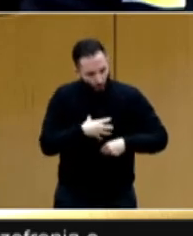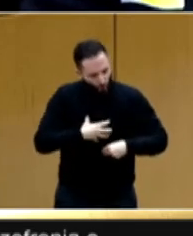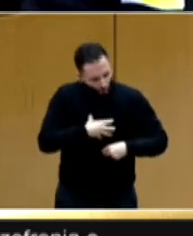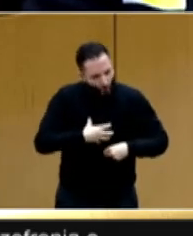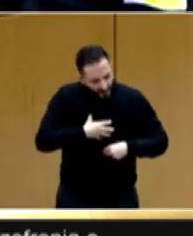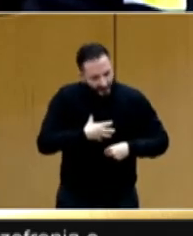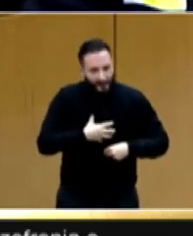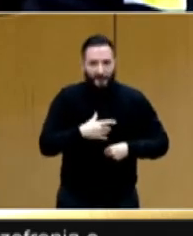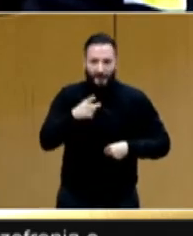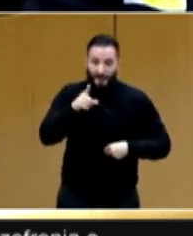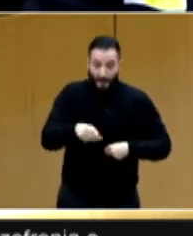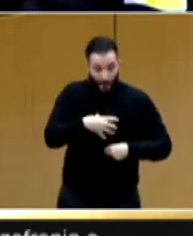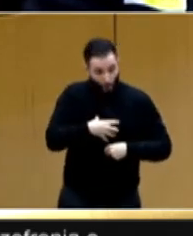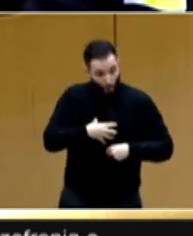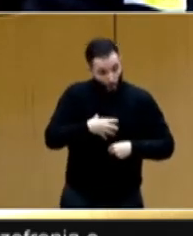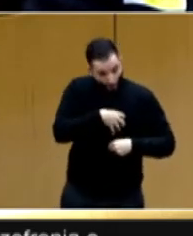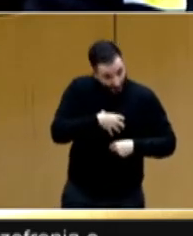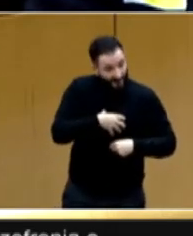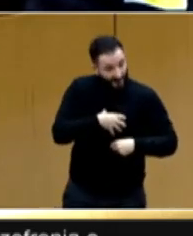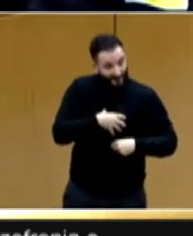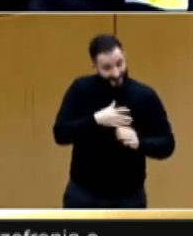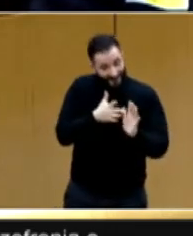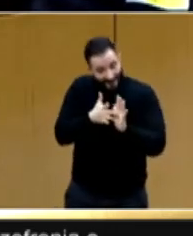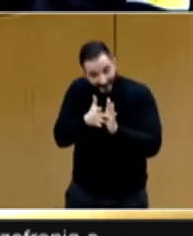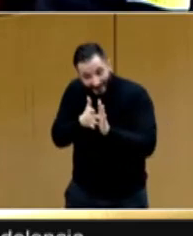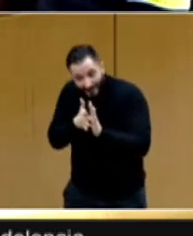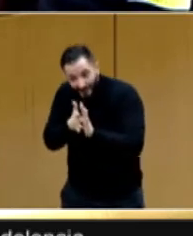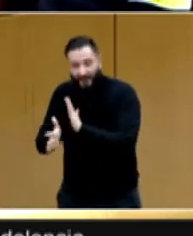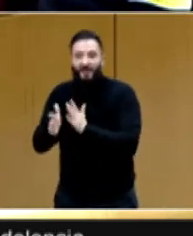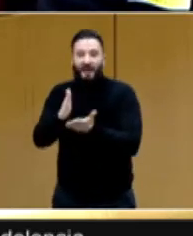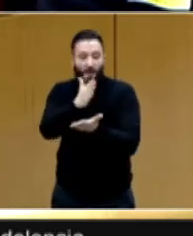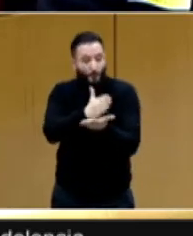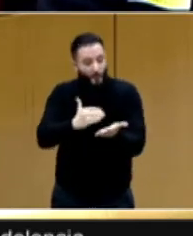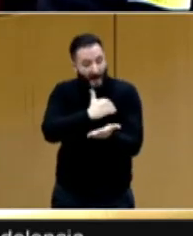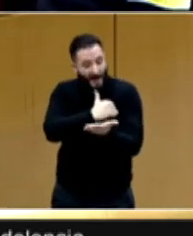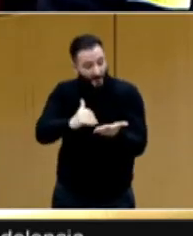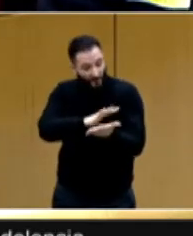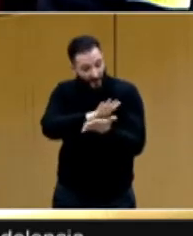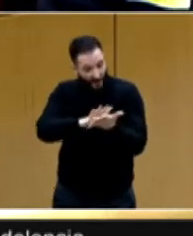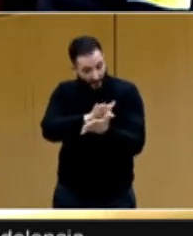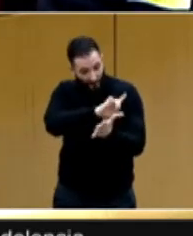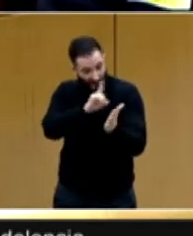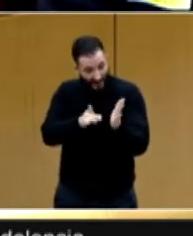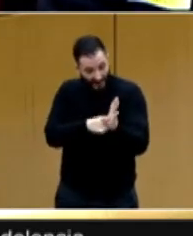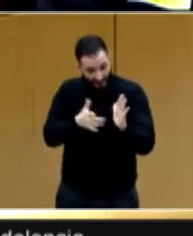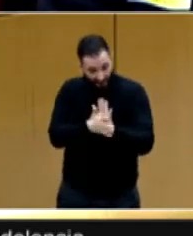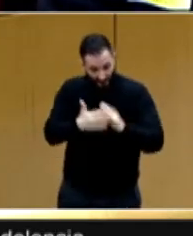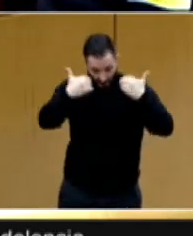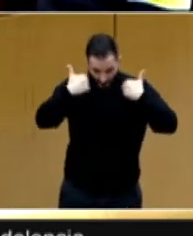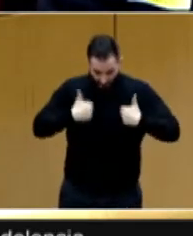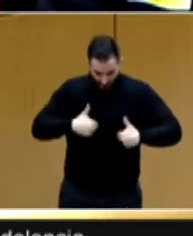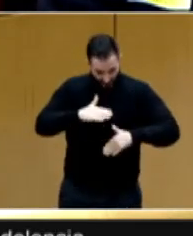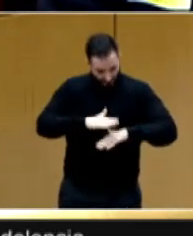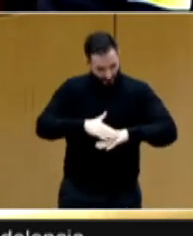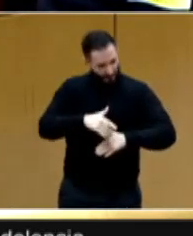al costarle aceptarlo le cuesta dentro de los parámetros que hemos hablado de esta ley de que sean ellos mismos que me parece